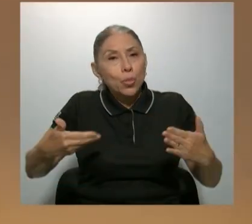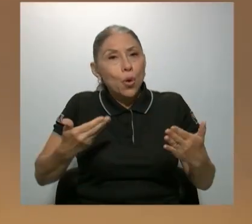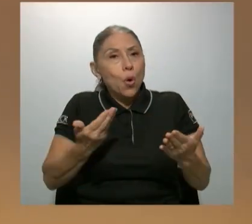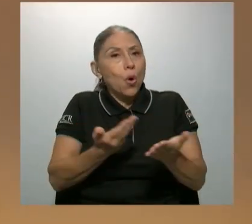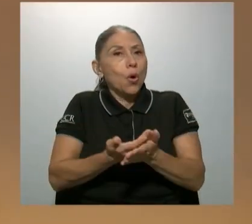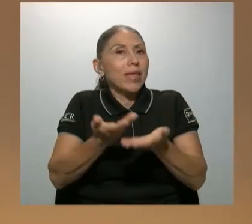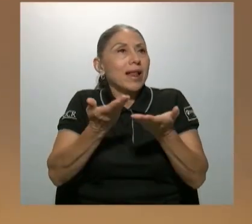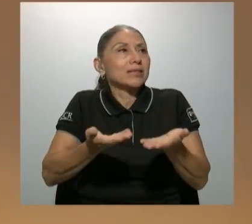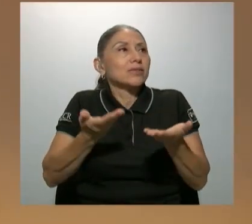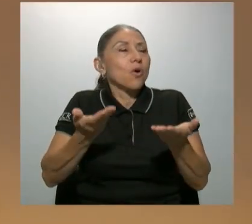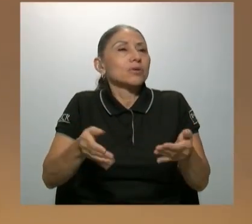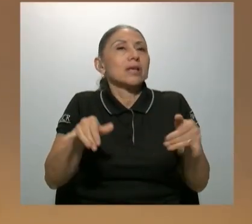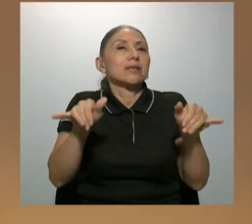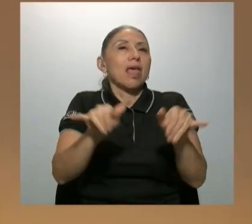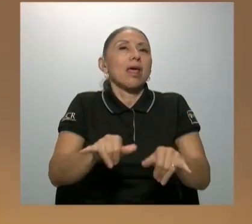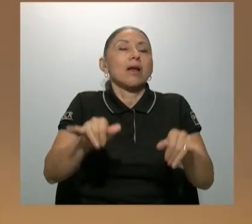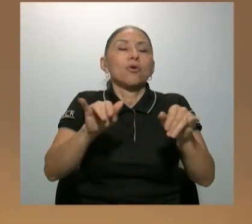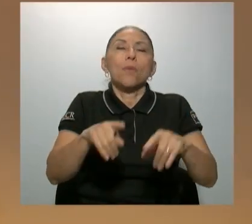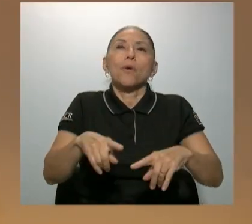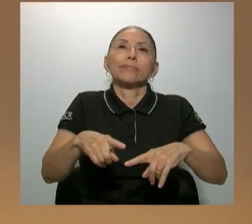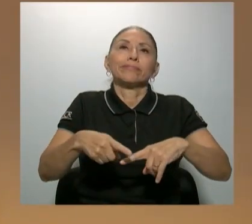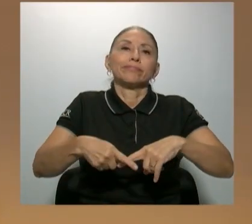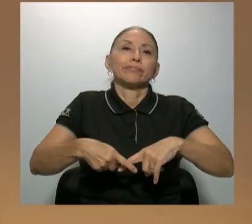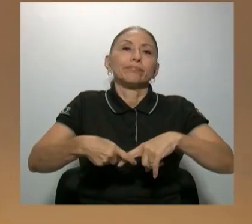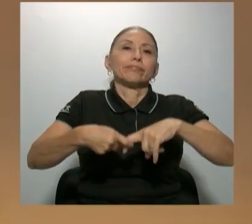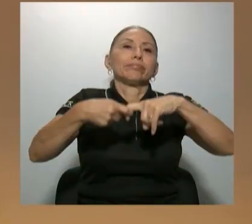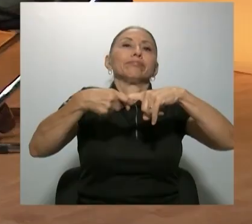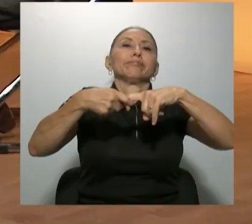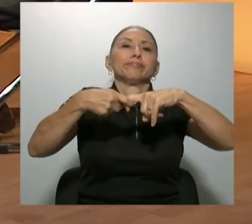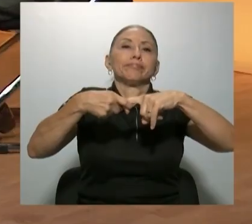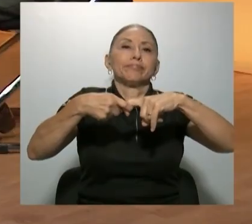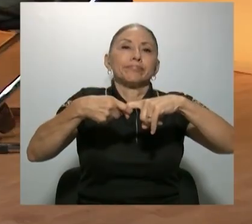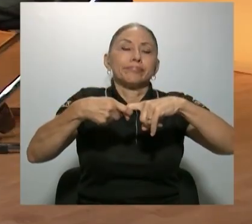colgando de una, ¿qué se dice? Colgando de la brocha,